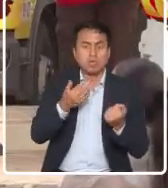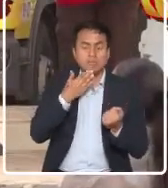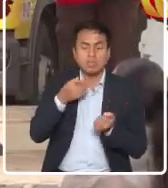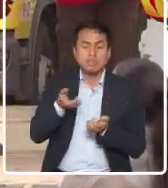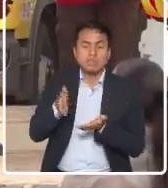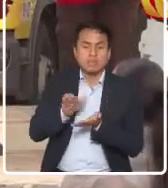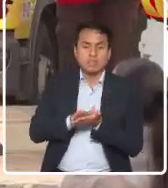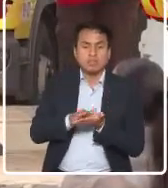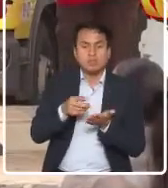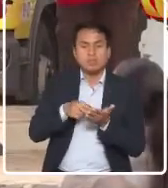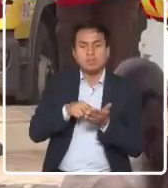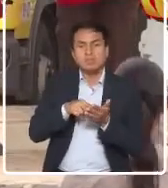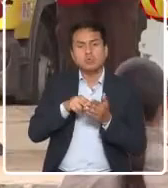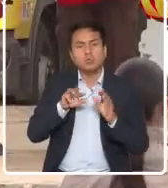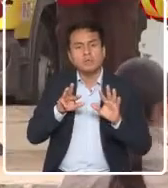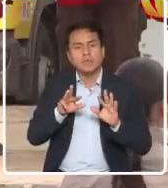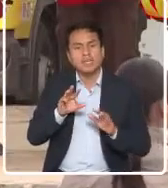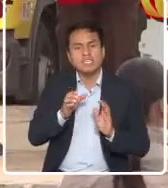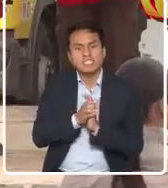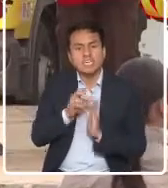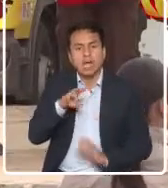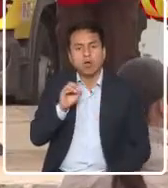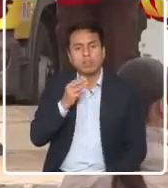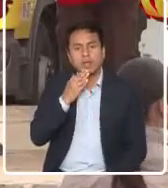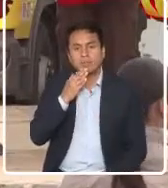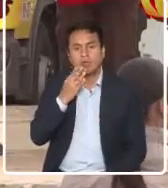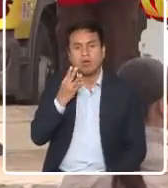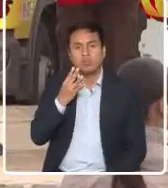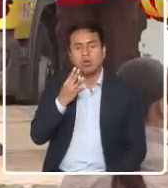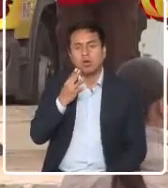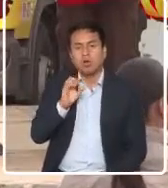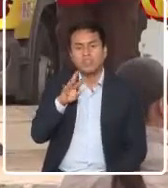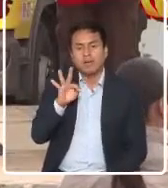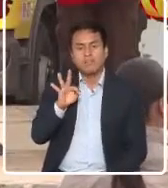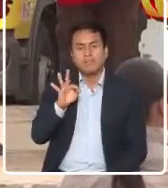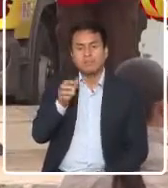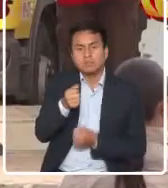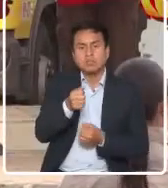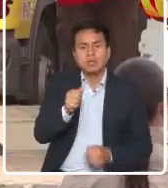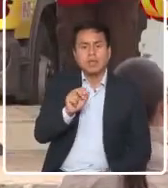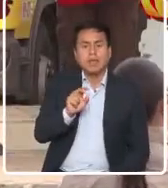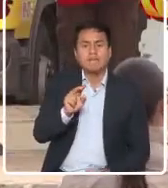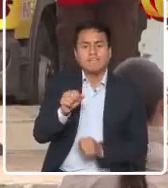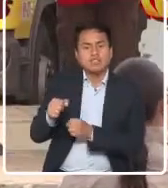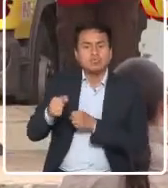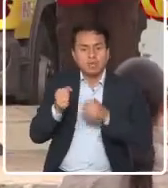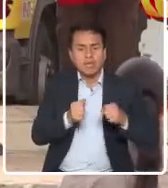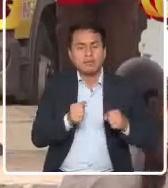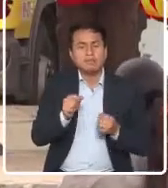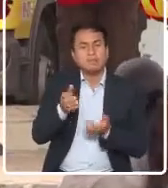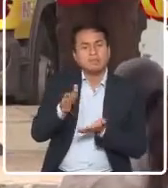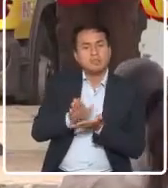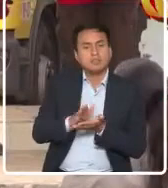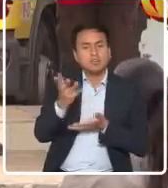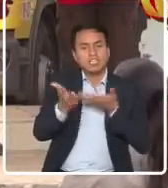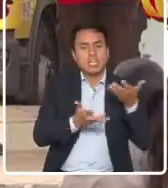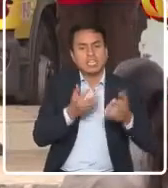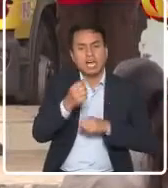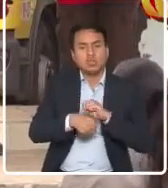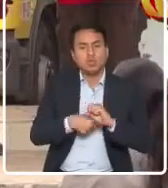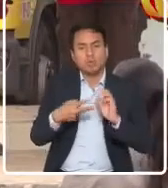fallecieron en 2009 en Chanco y de los 4 brigadistas de CONAF que fallecieron en Bichuquén durante los incendios forestales ocurridos